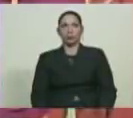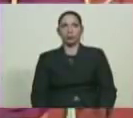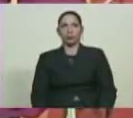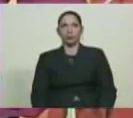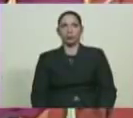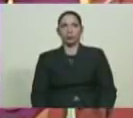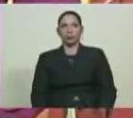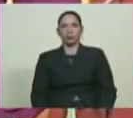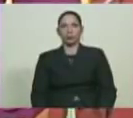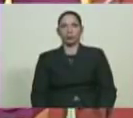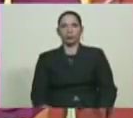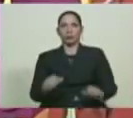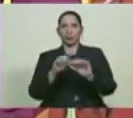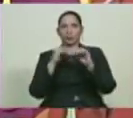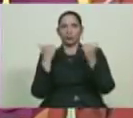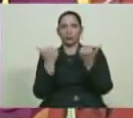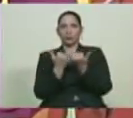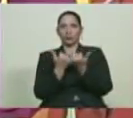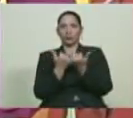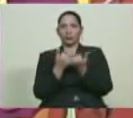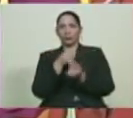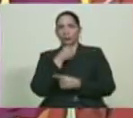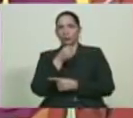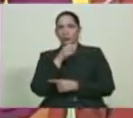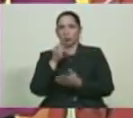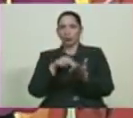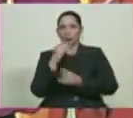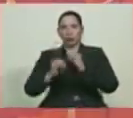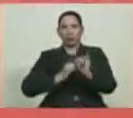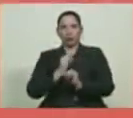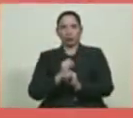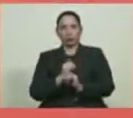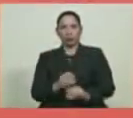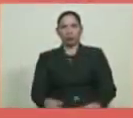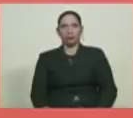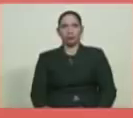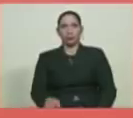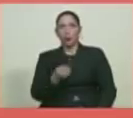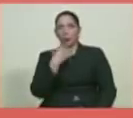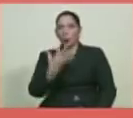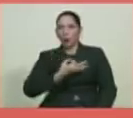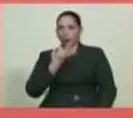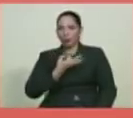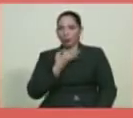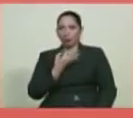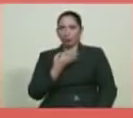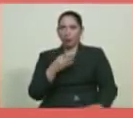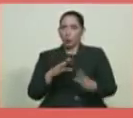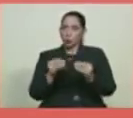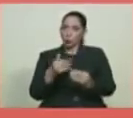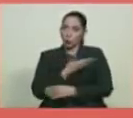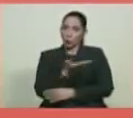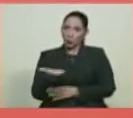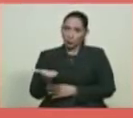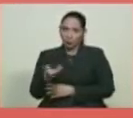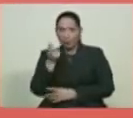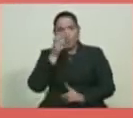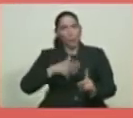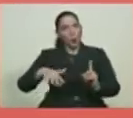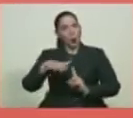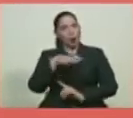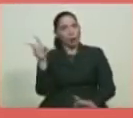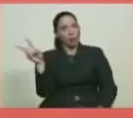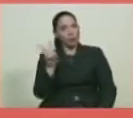este salón, medios de comunicación nacionales e internacionales. Muy buenas tardes a todo el pueblo